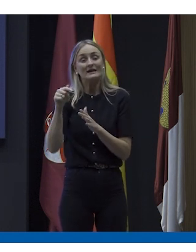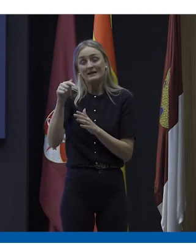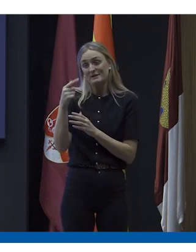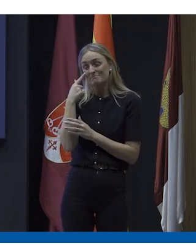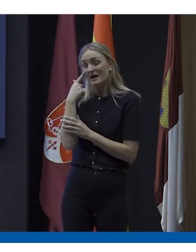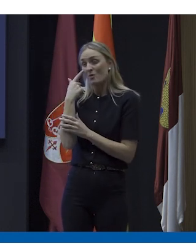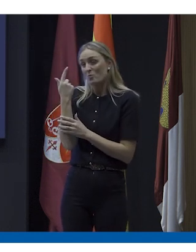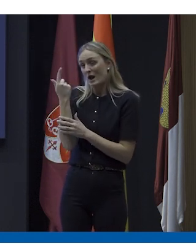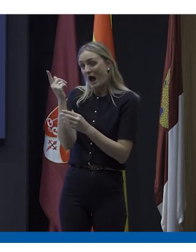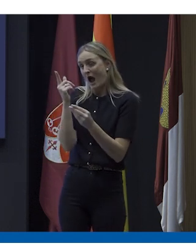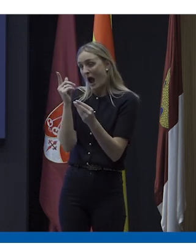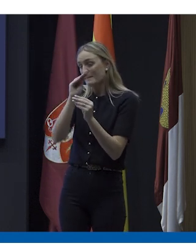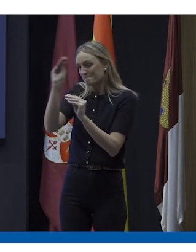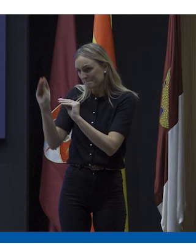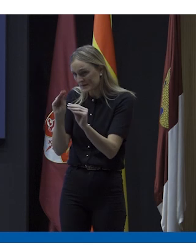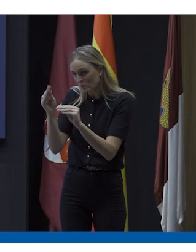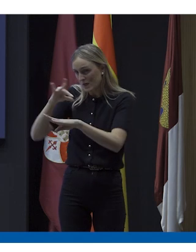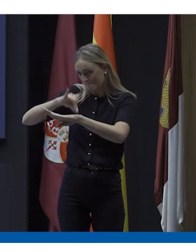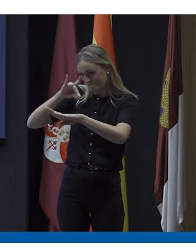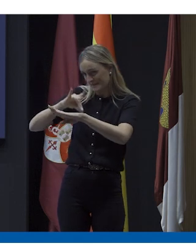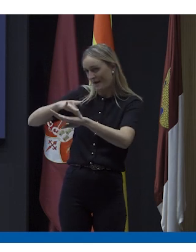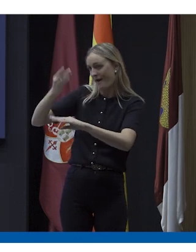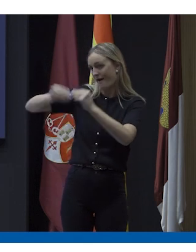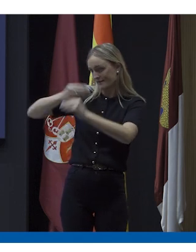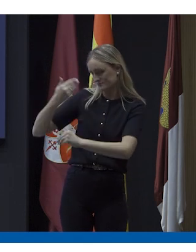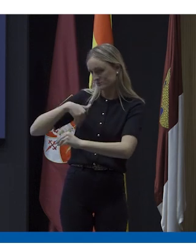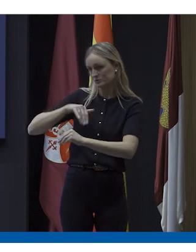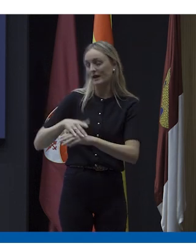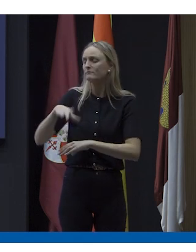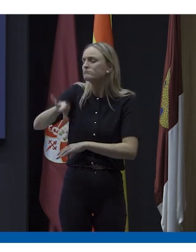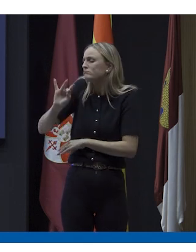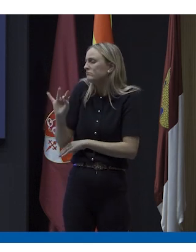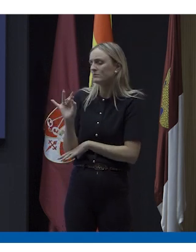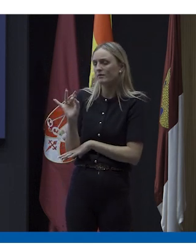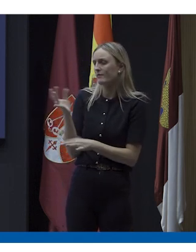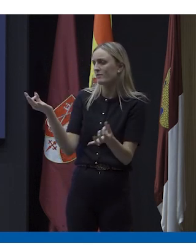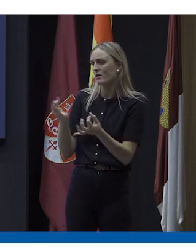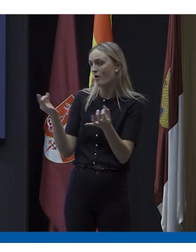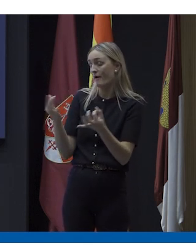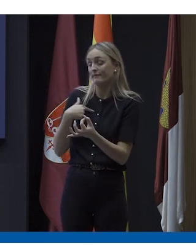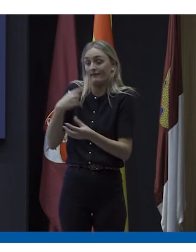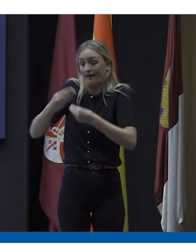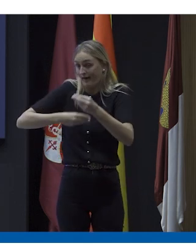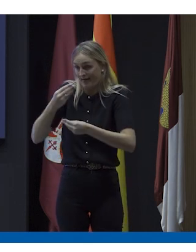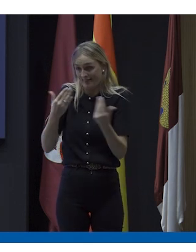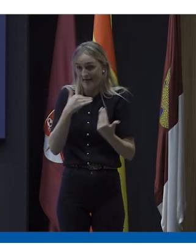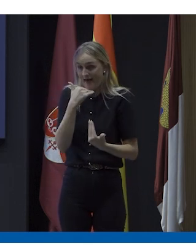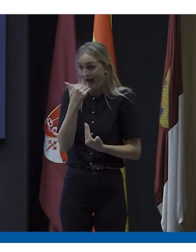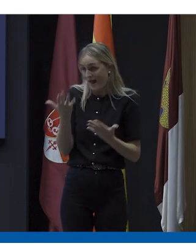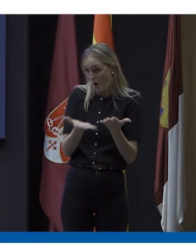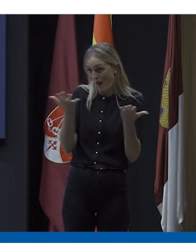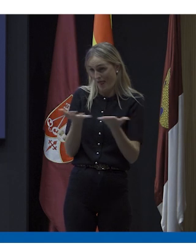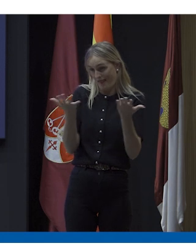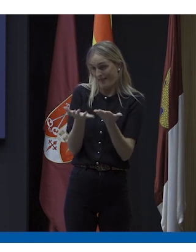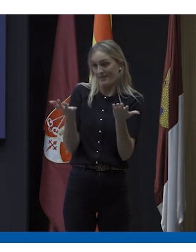encuesta médica y, bueno, pues se decidió en ese momento pues que había que hacer algo. Cuando digo había que hacer